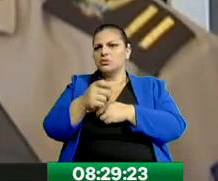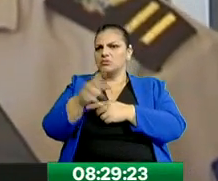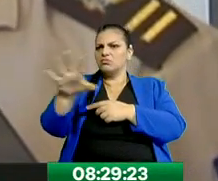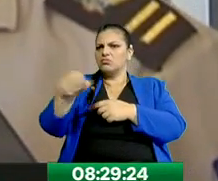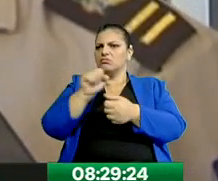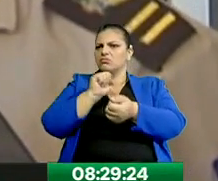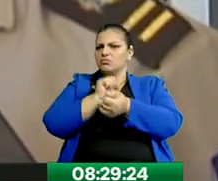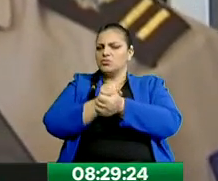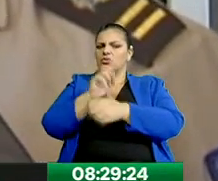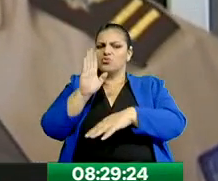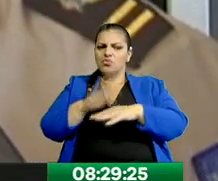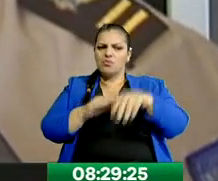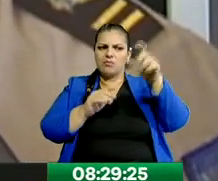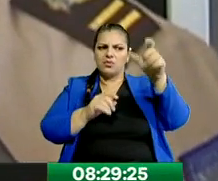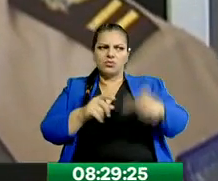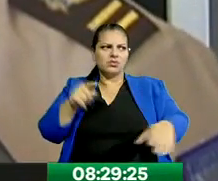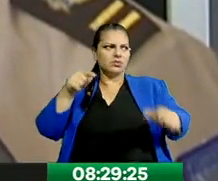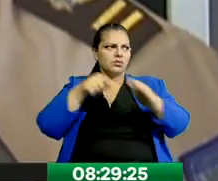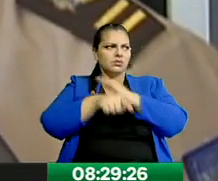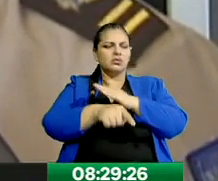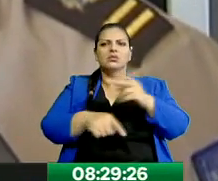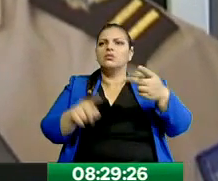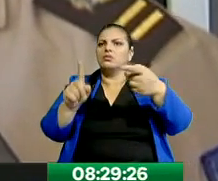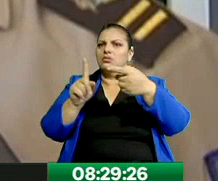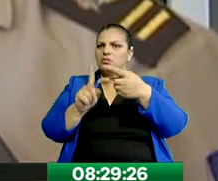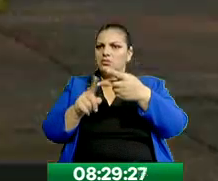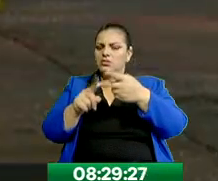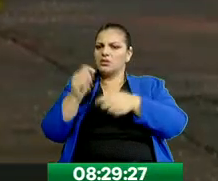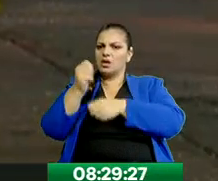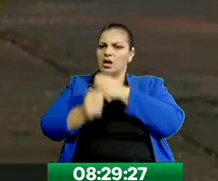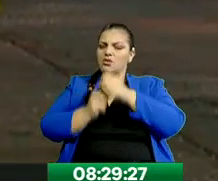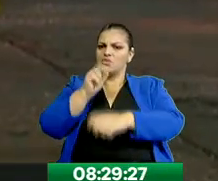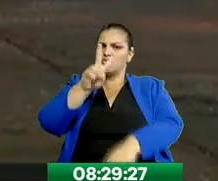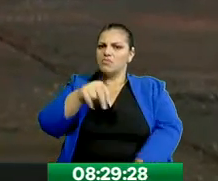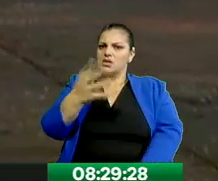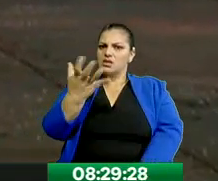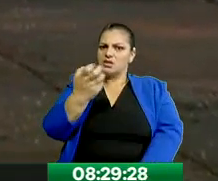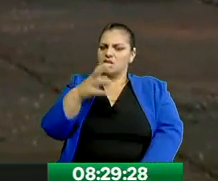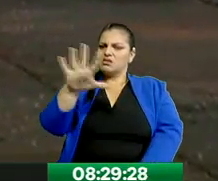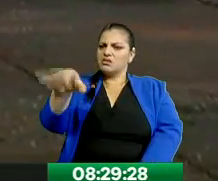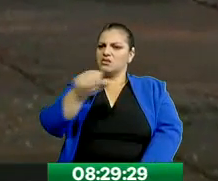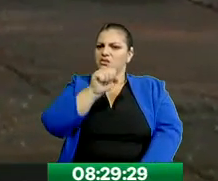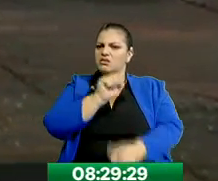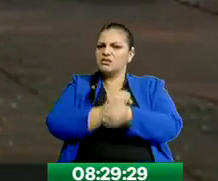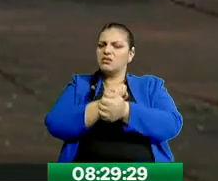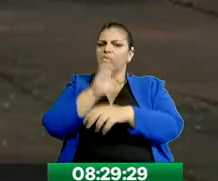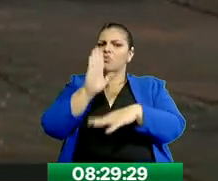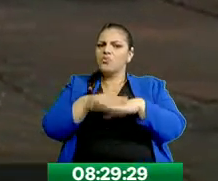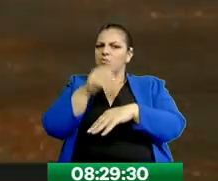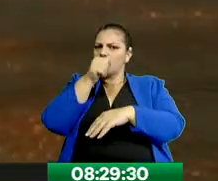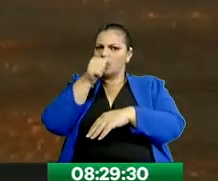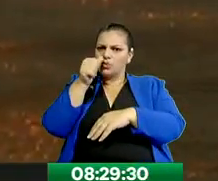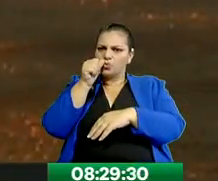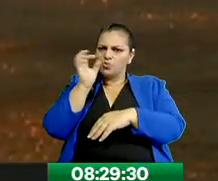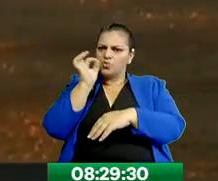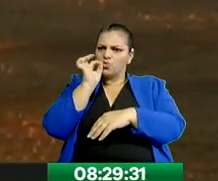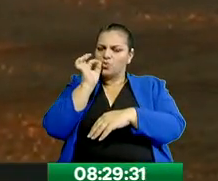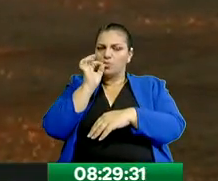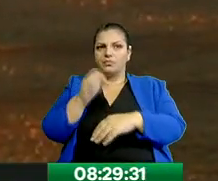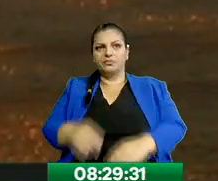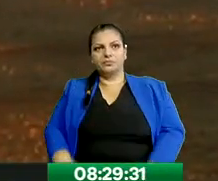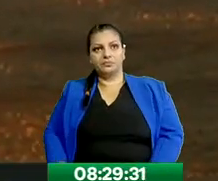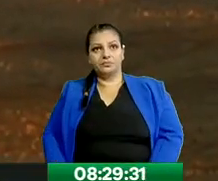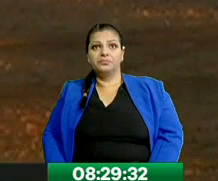manera detenido por tráfico de sustancias estupefacientes. 2 horas después, sujetos armados asesinaron a un hombre de